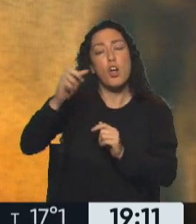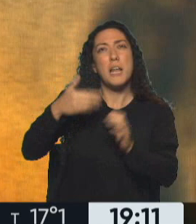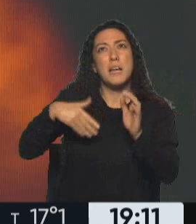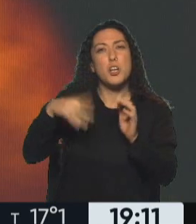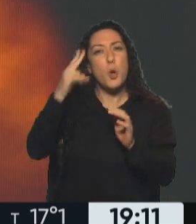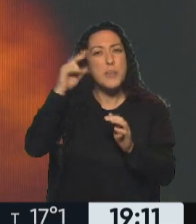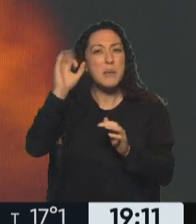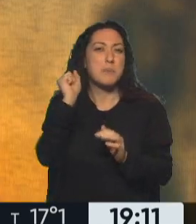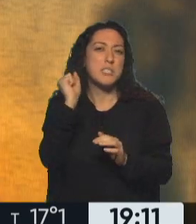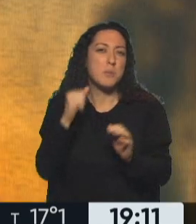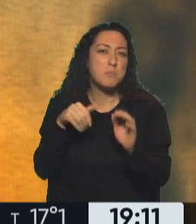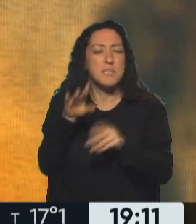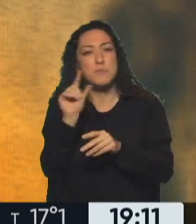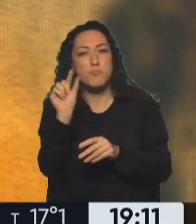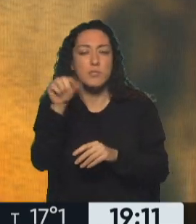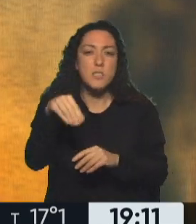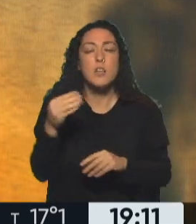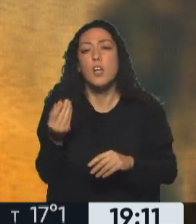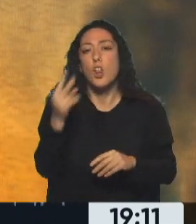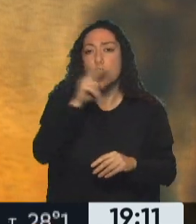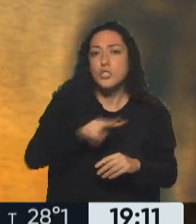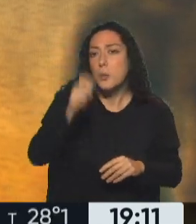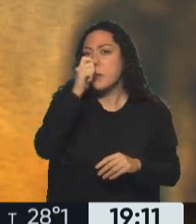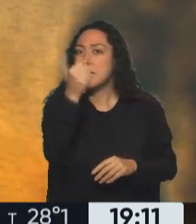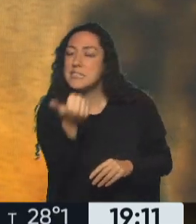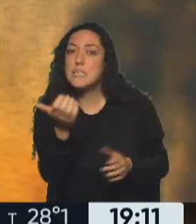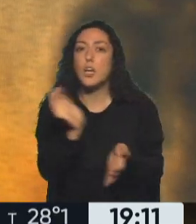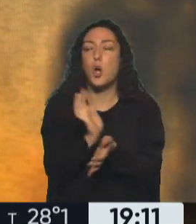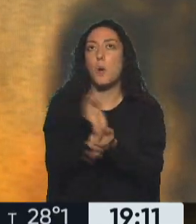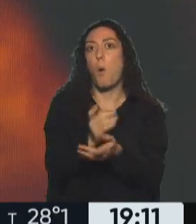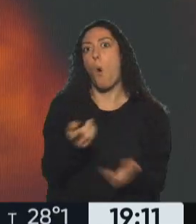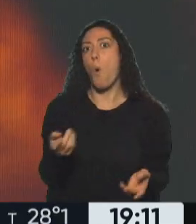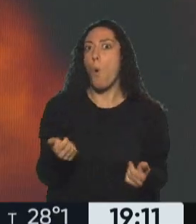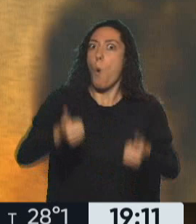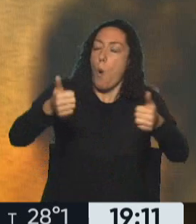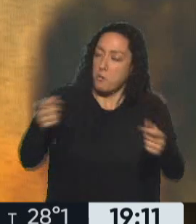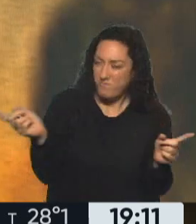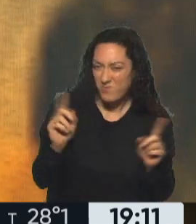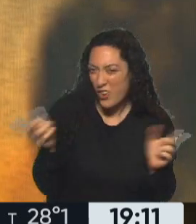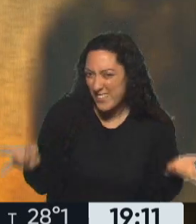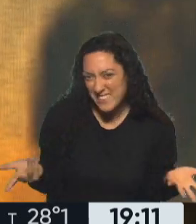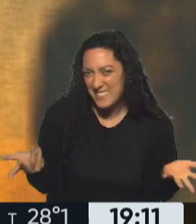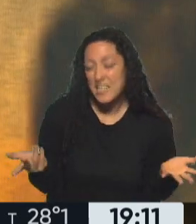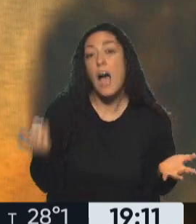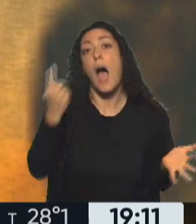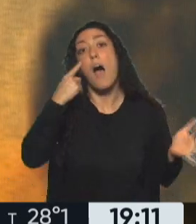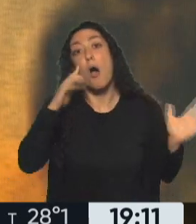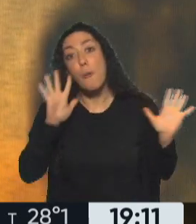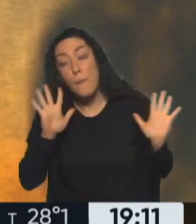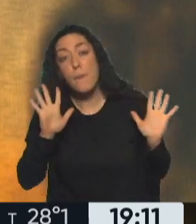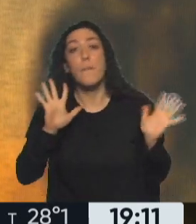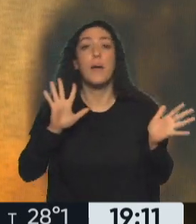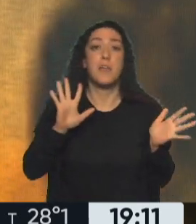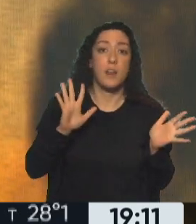pesos, tener que ir a comprar a 226 no es un gran negocio, así que bueno, veremos por